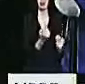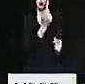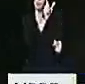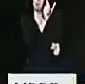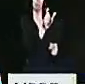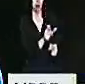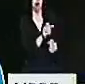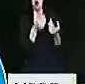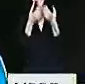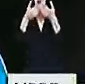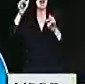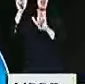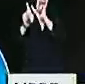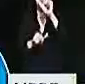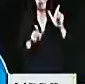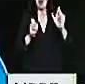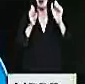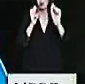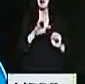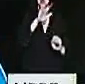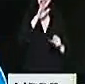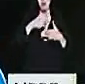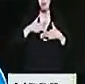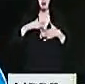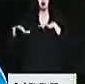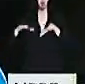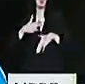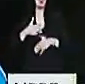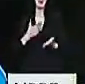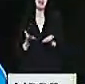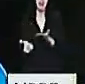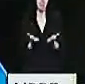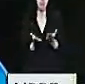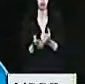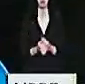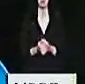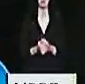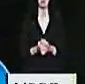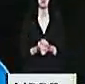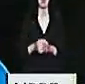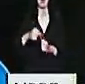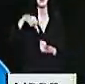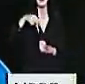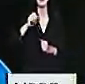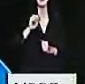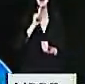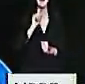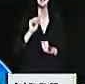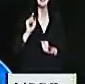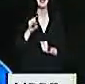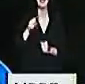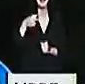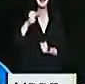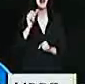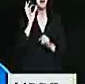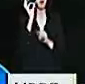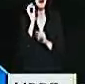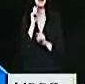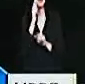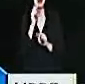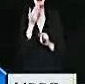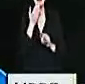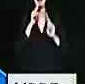usuario, un cliente o cualquier persona que pueda utilizar mi producto o mi servicio. Sí. Natacha, me imagino que eso también tiene que ver de alguna manera con los